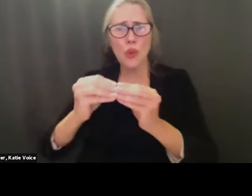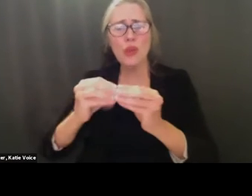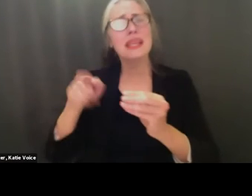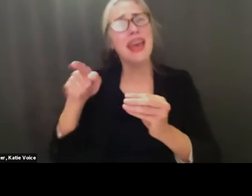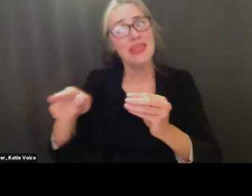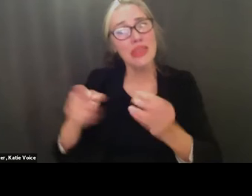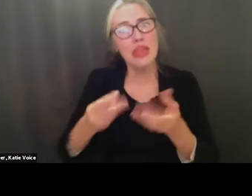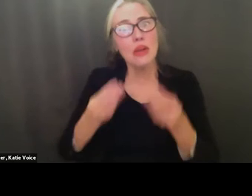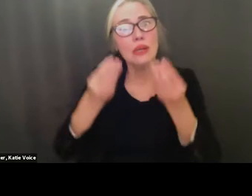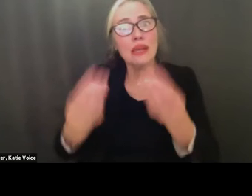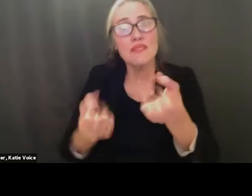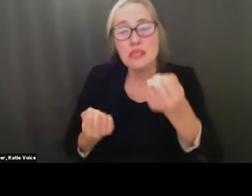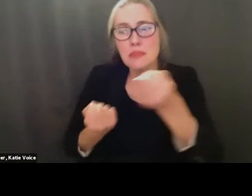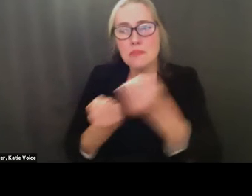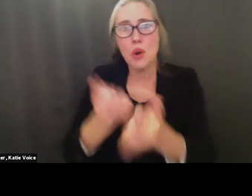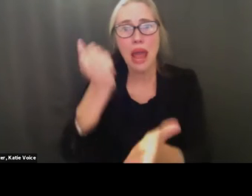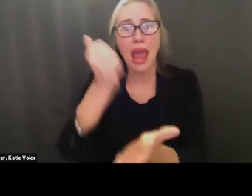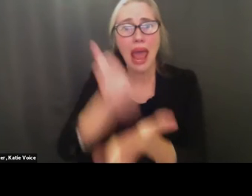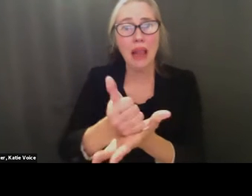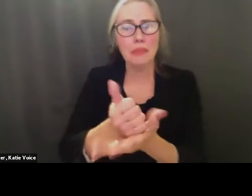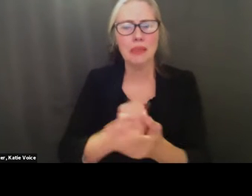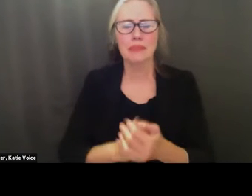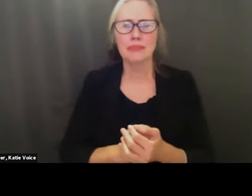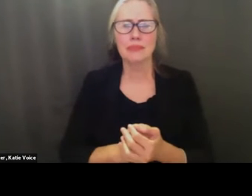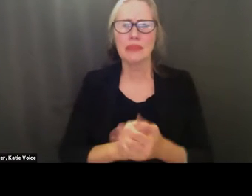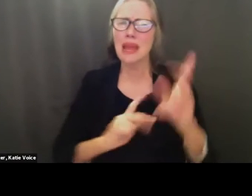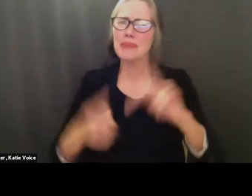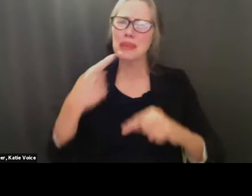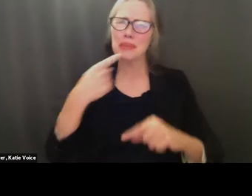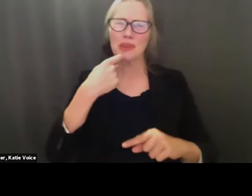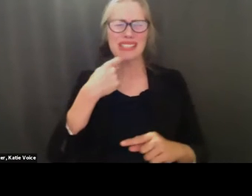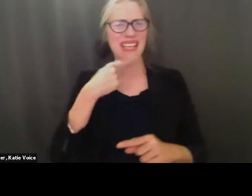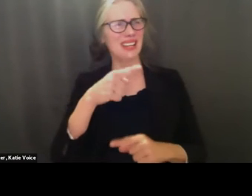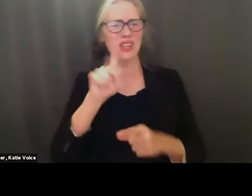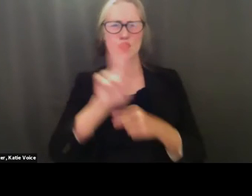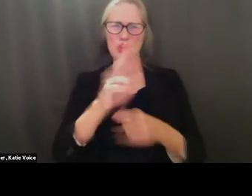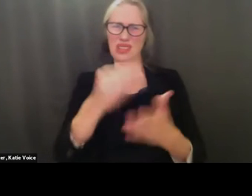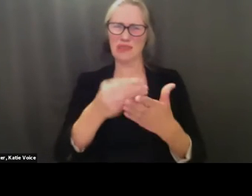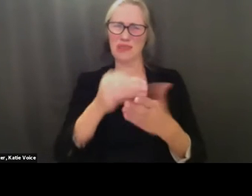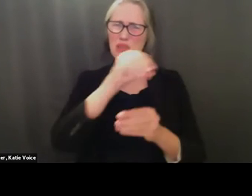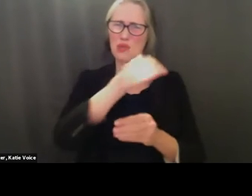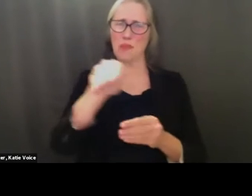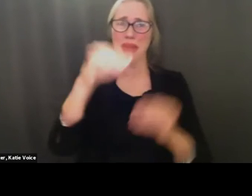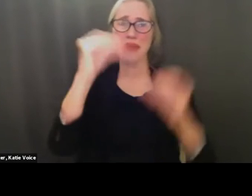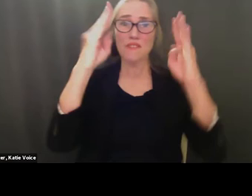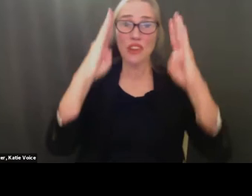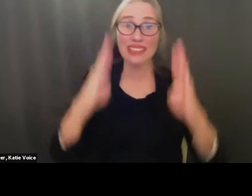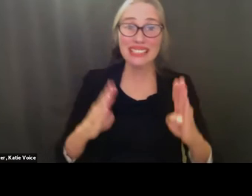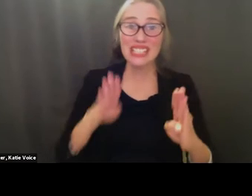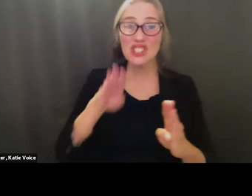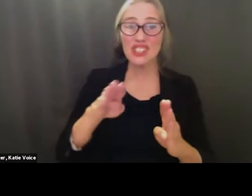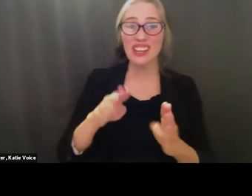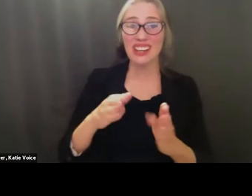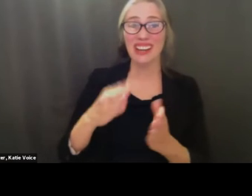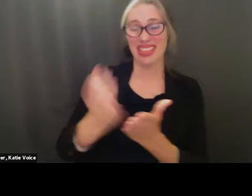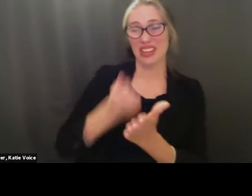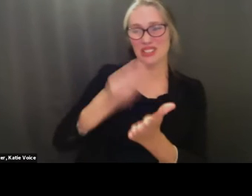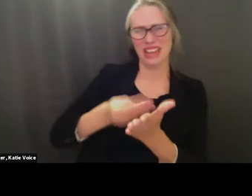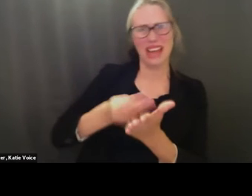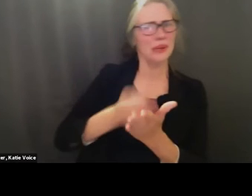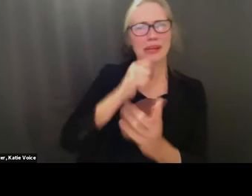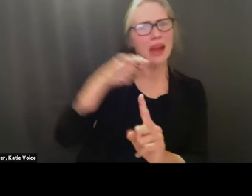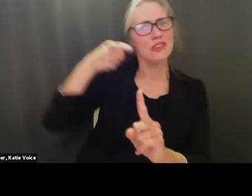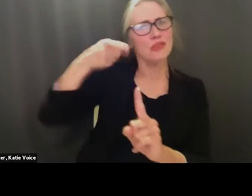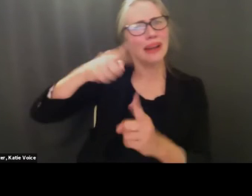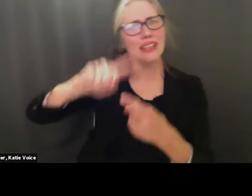de los maestros. Y eso no está yendo directamente a los niños de la forma más efectiva. Y